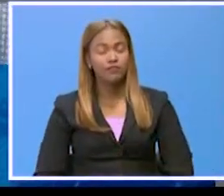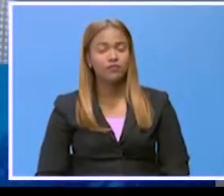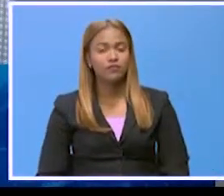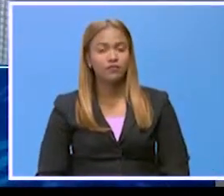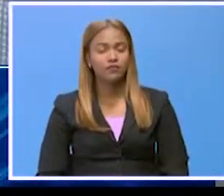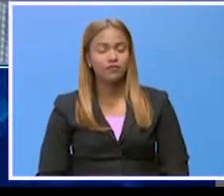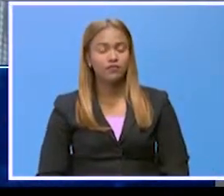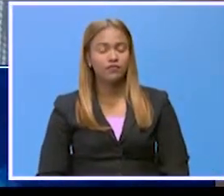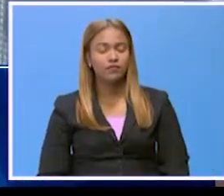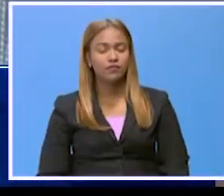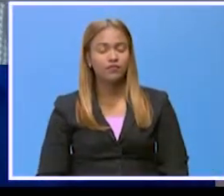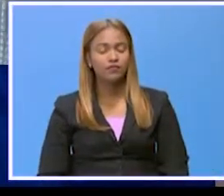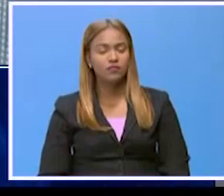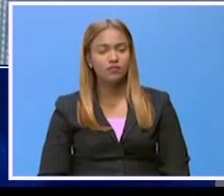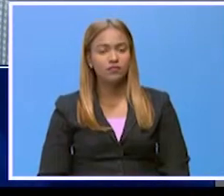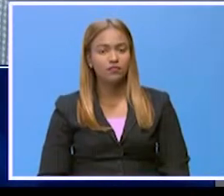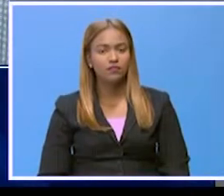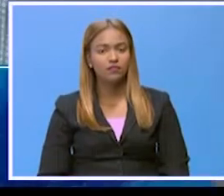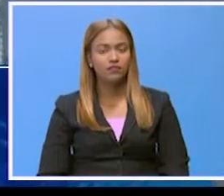en moderación